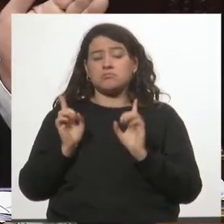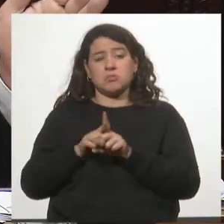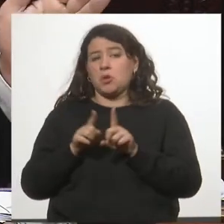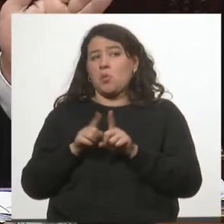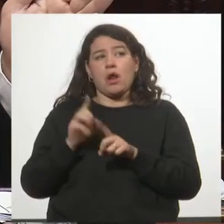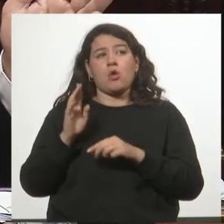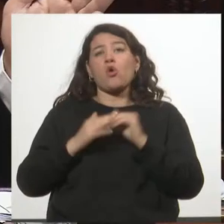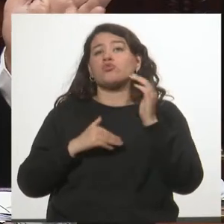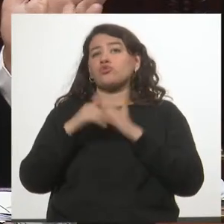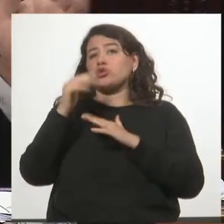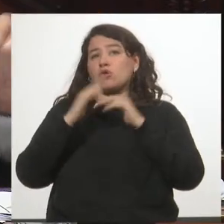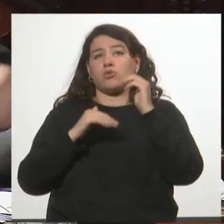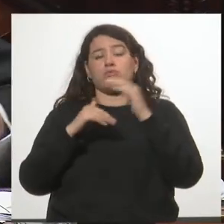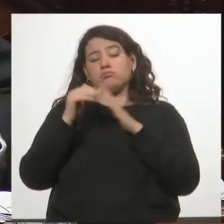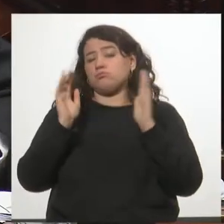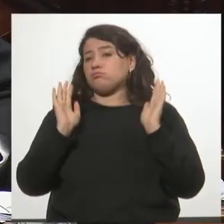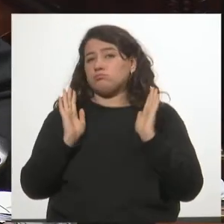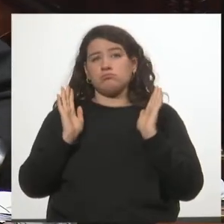construyeron